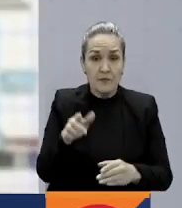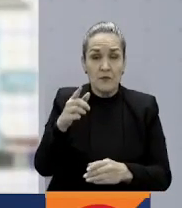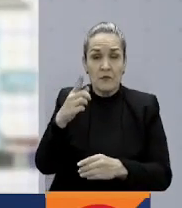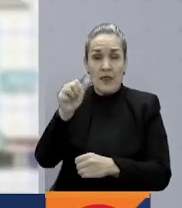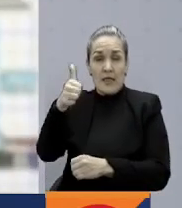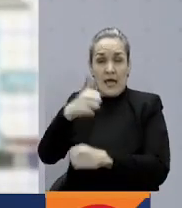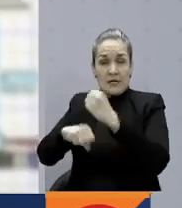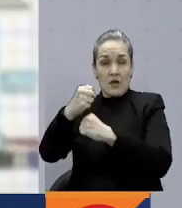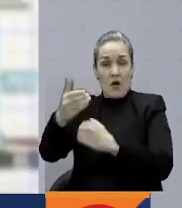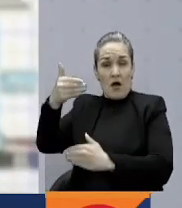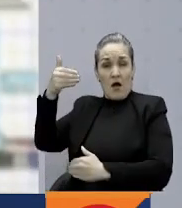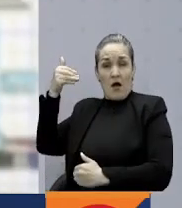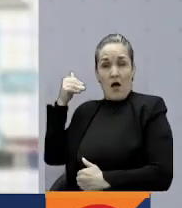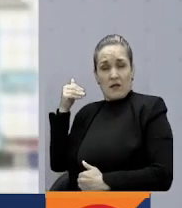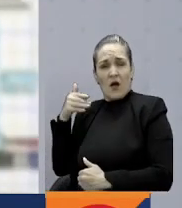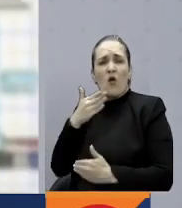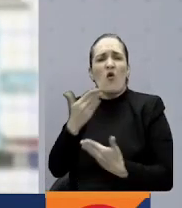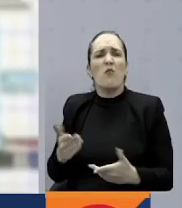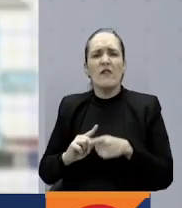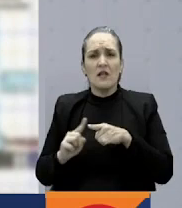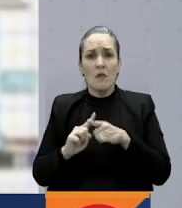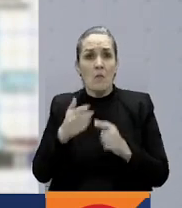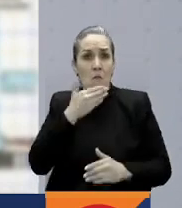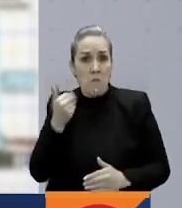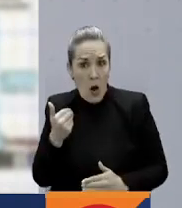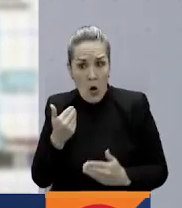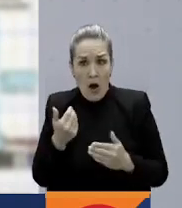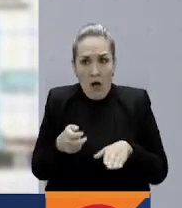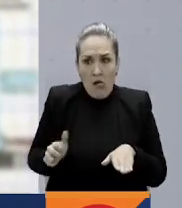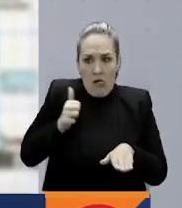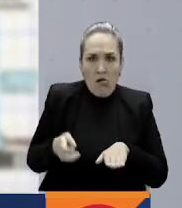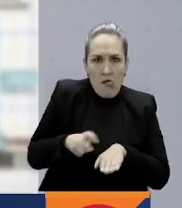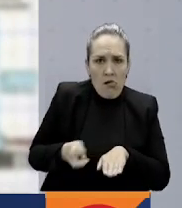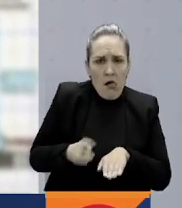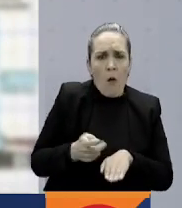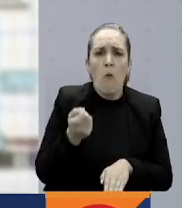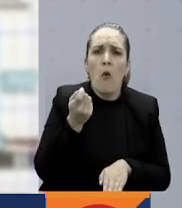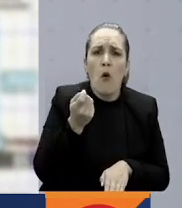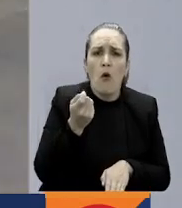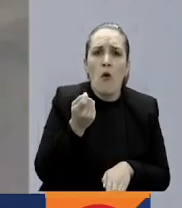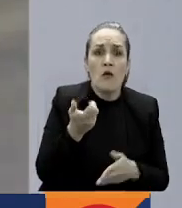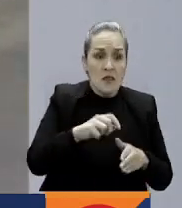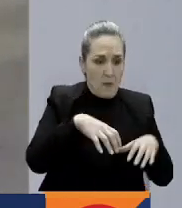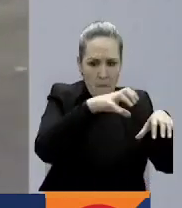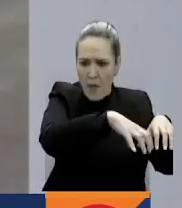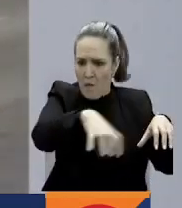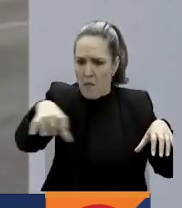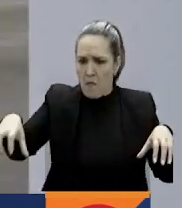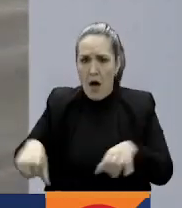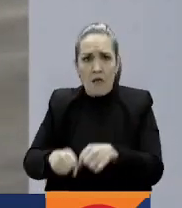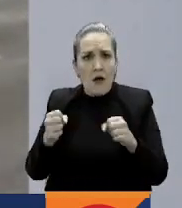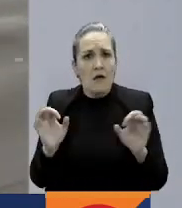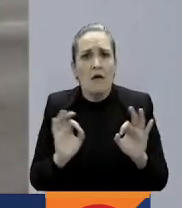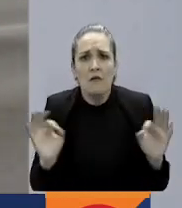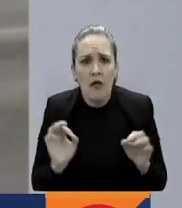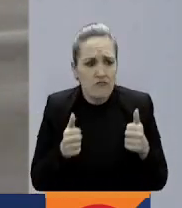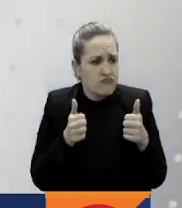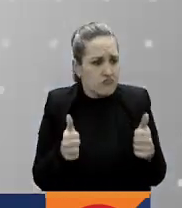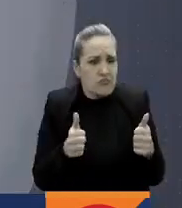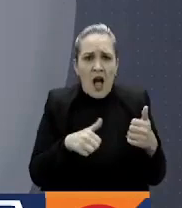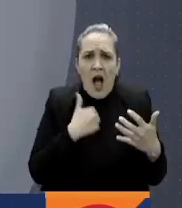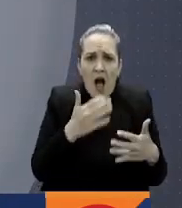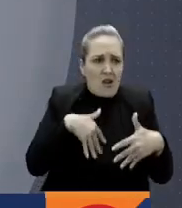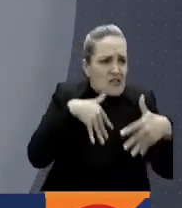década. Había más cultura ciudadana, los colados no eran un problema y las estaciones no estaban dañadas por